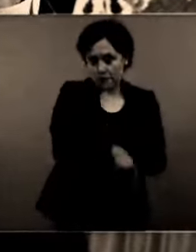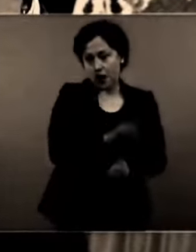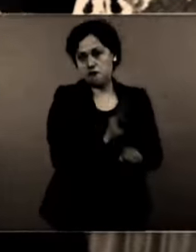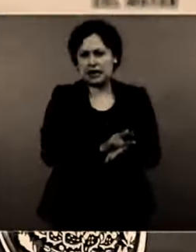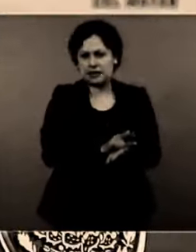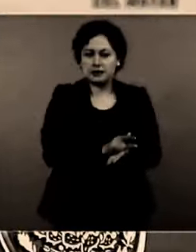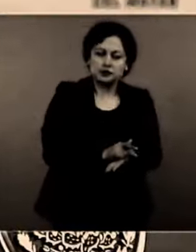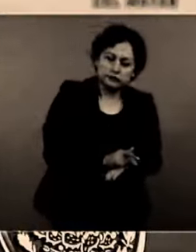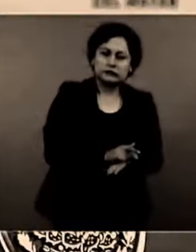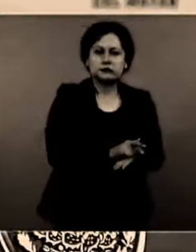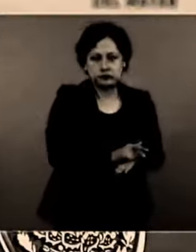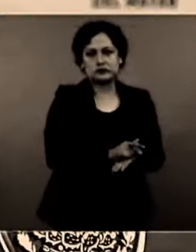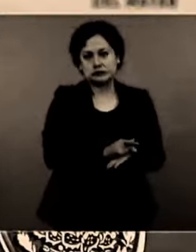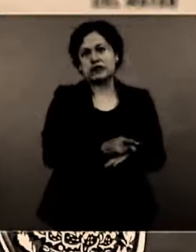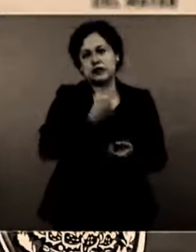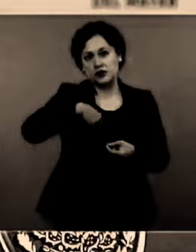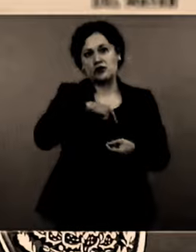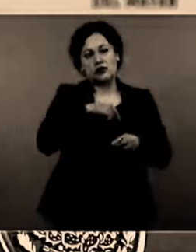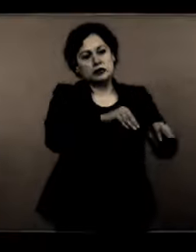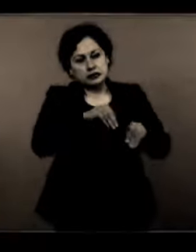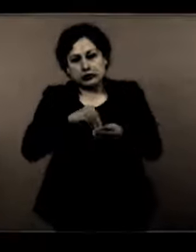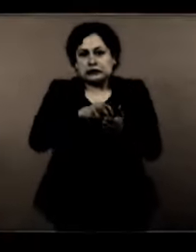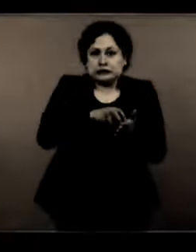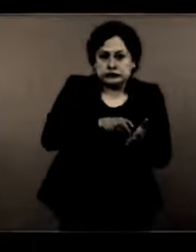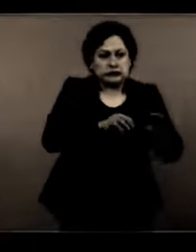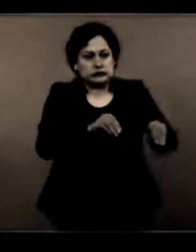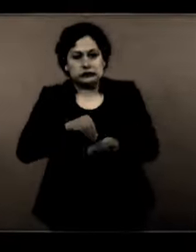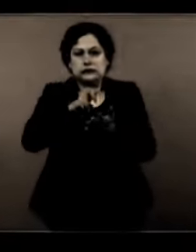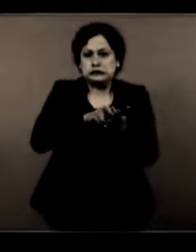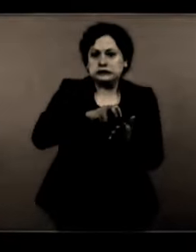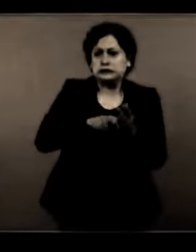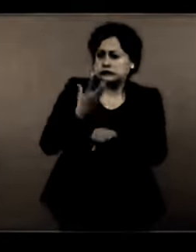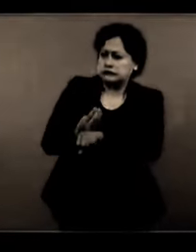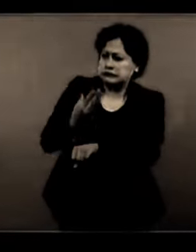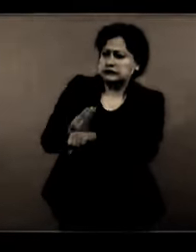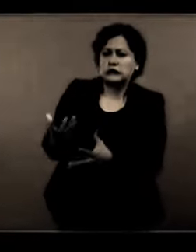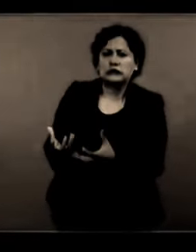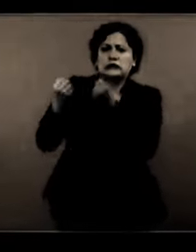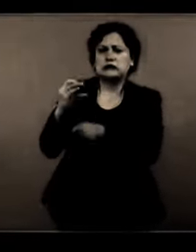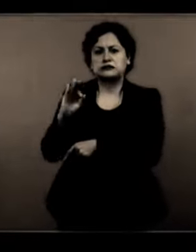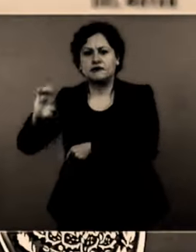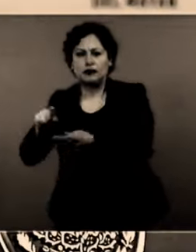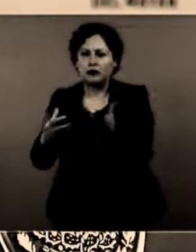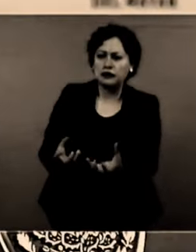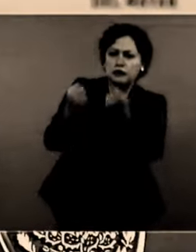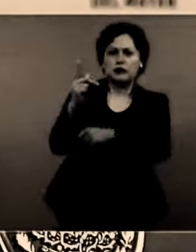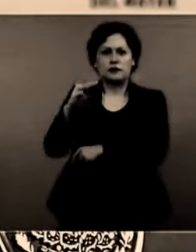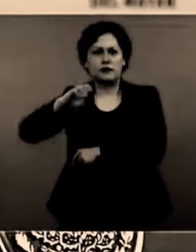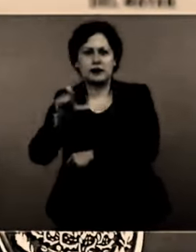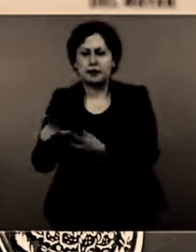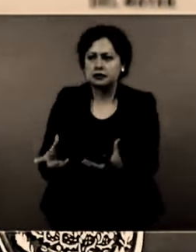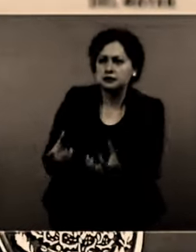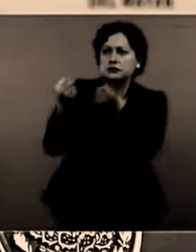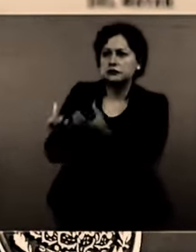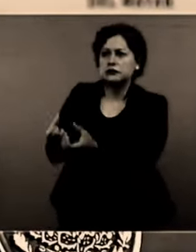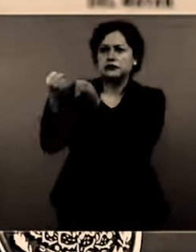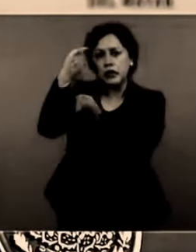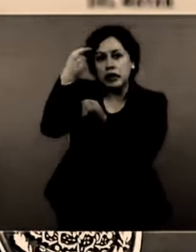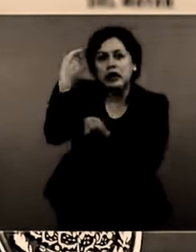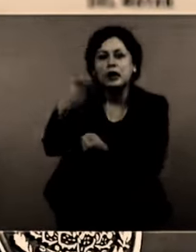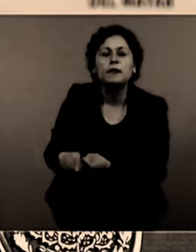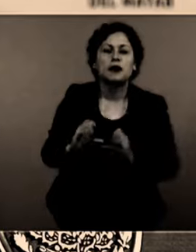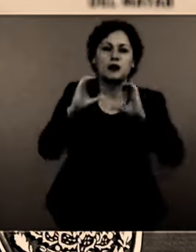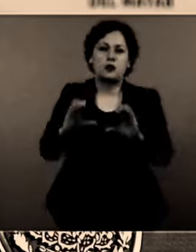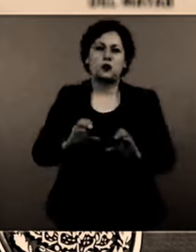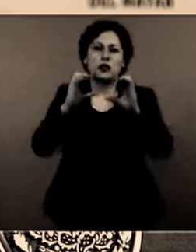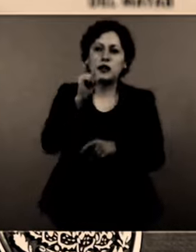intereses particulares, pues nos ha costado muchísimo el rescatar a la Comisión Federal de Electricidad y a Pemex para garantizar que no aumente el precio de la luz, que no